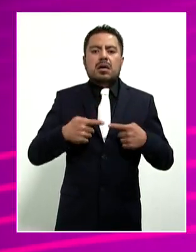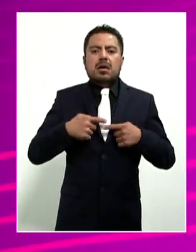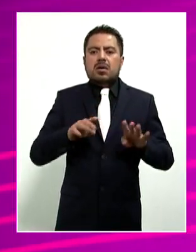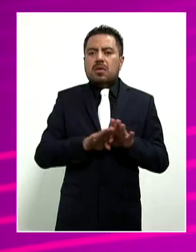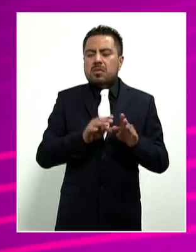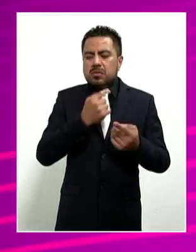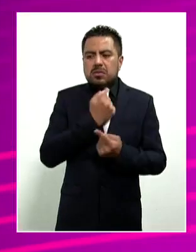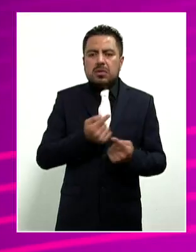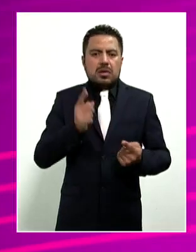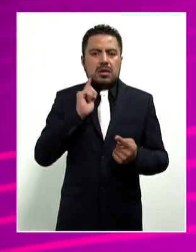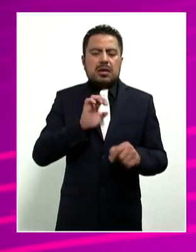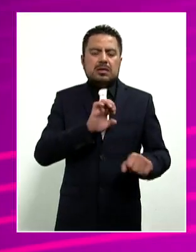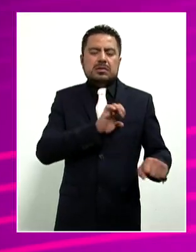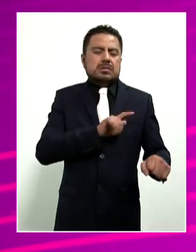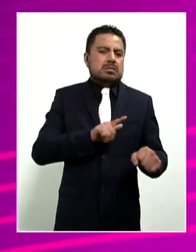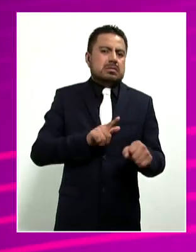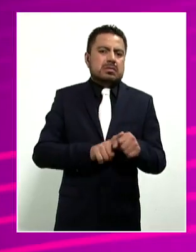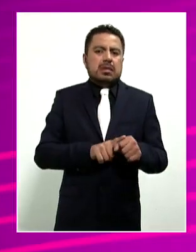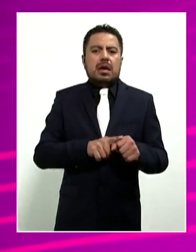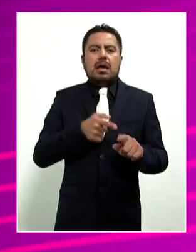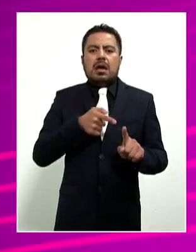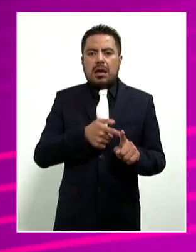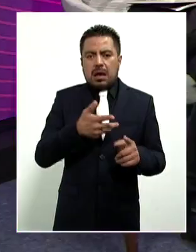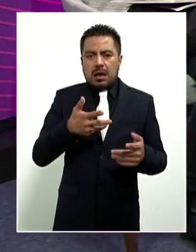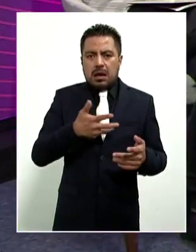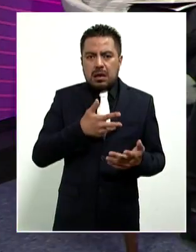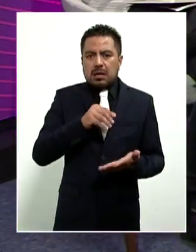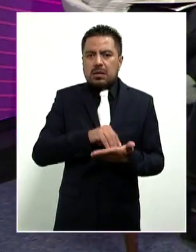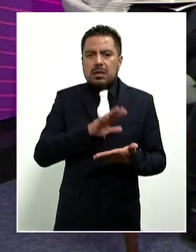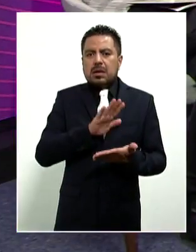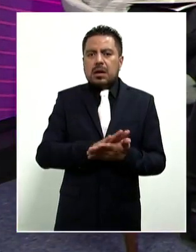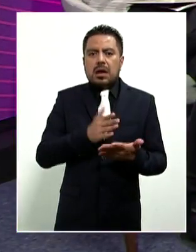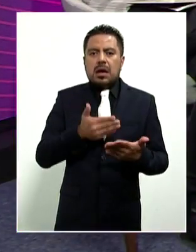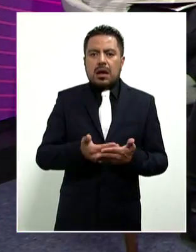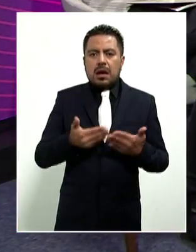niñas específicamente, están